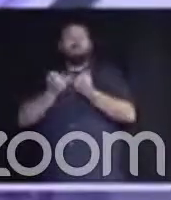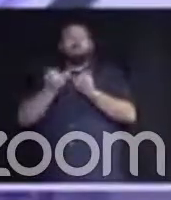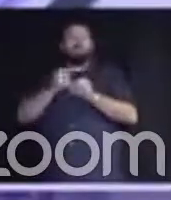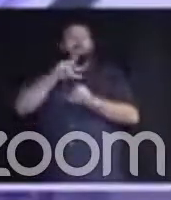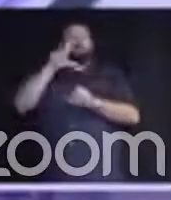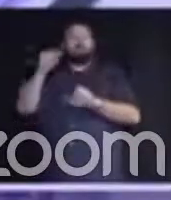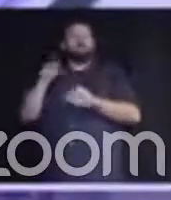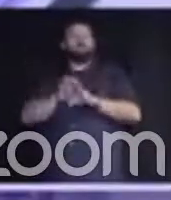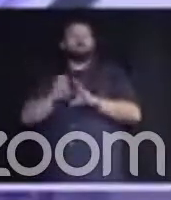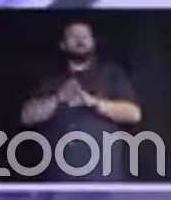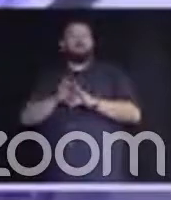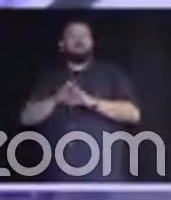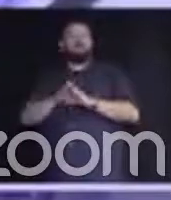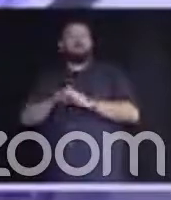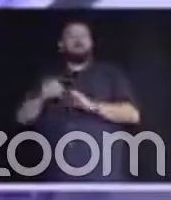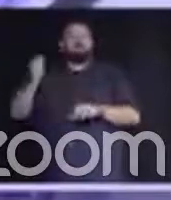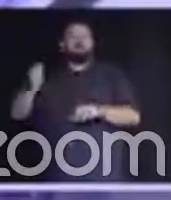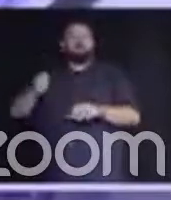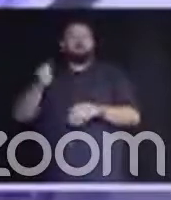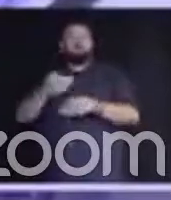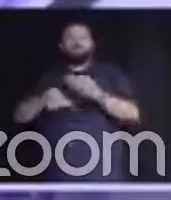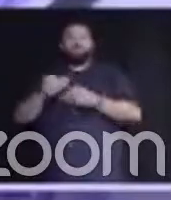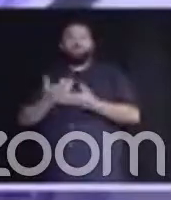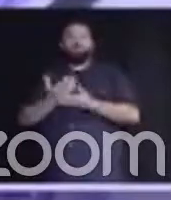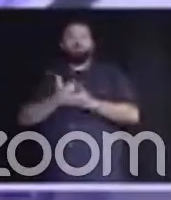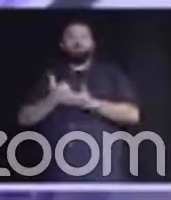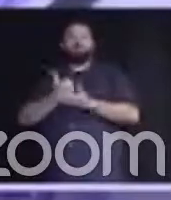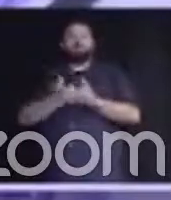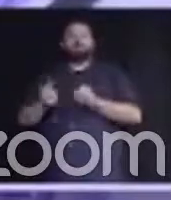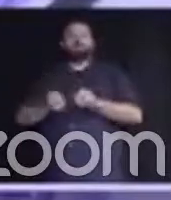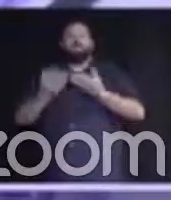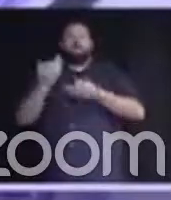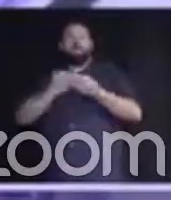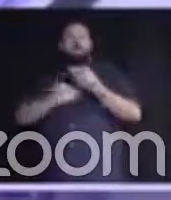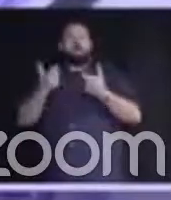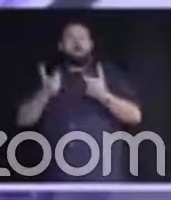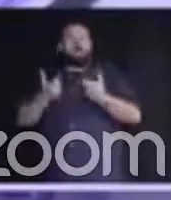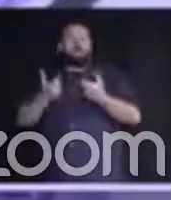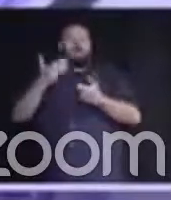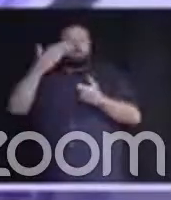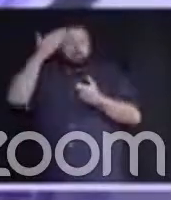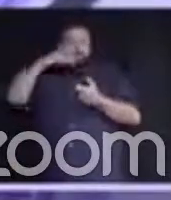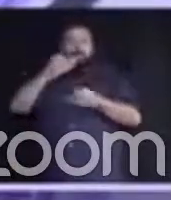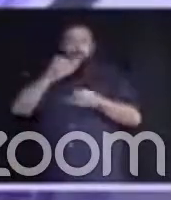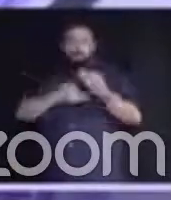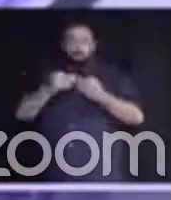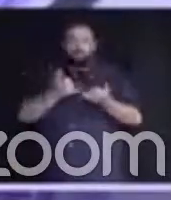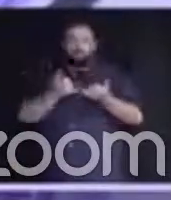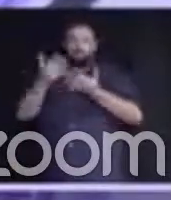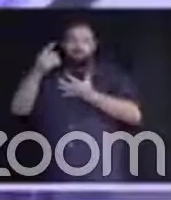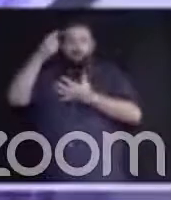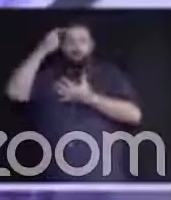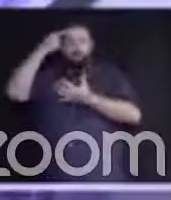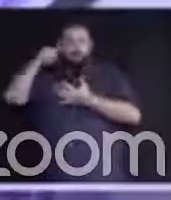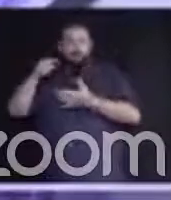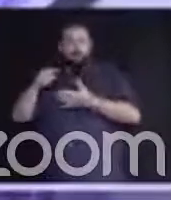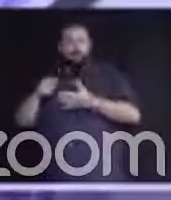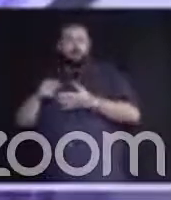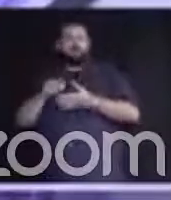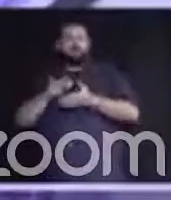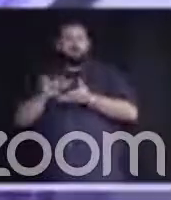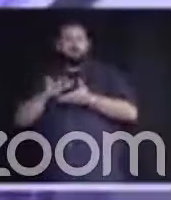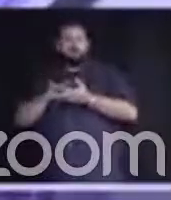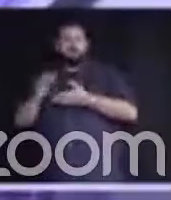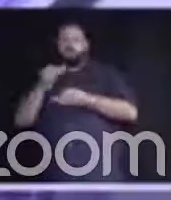subastar. Ya les contaremos qué. Y todo ese dinero de la subasta, obviamente, que va a ir a la Fundación Jorge